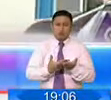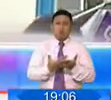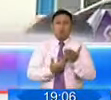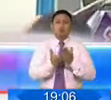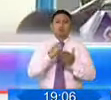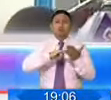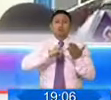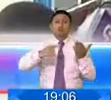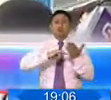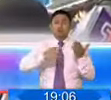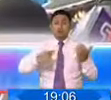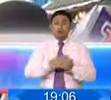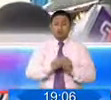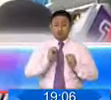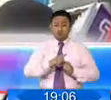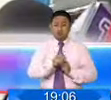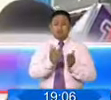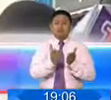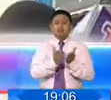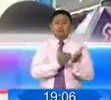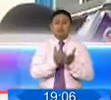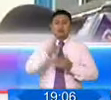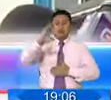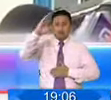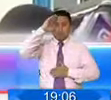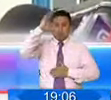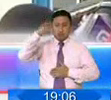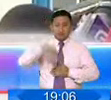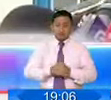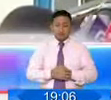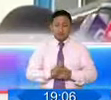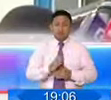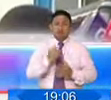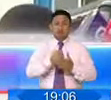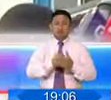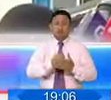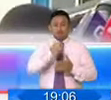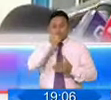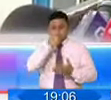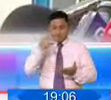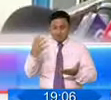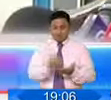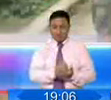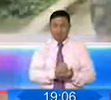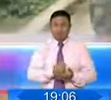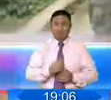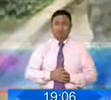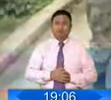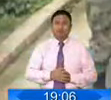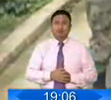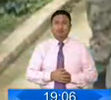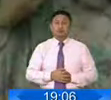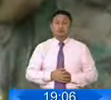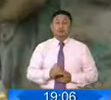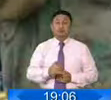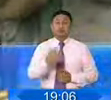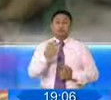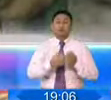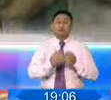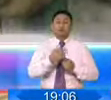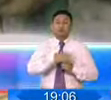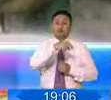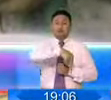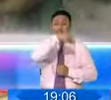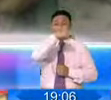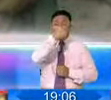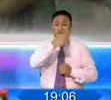tecnología al servicio policial y de lucha contra la droga y tráfico, ¿no? Que el problema de la frontera común no